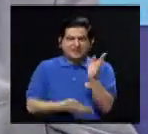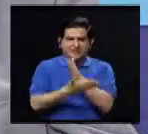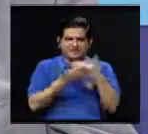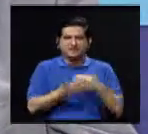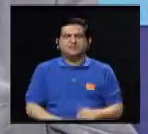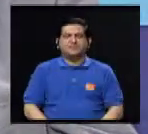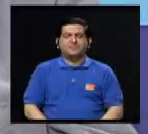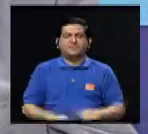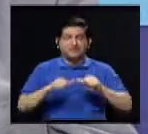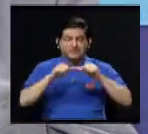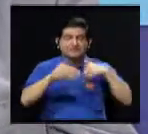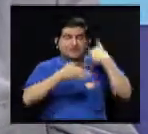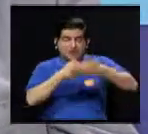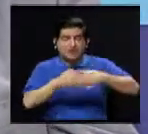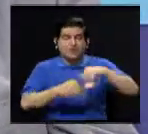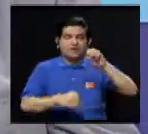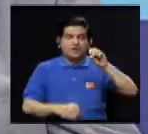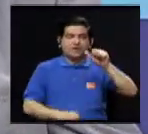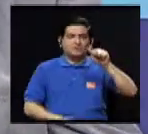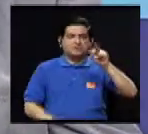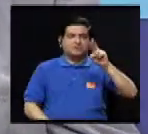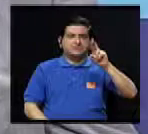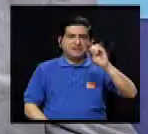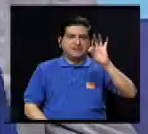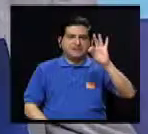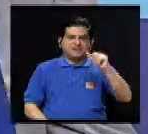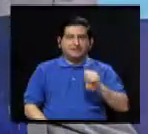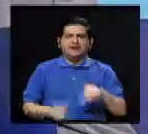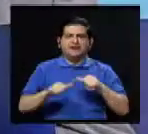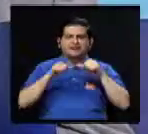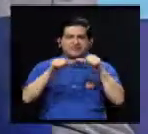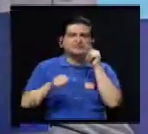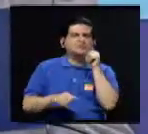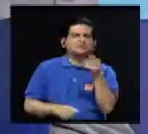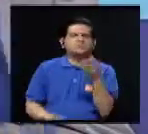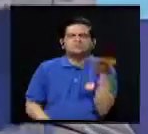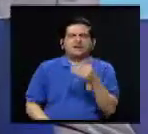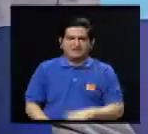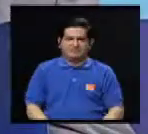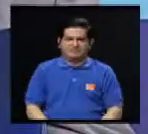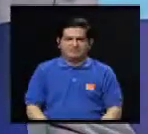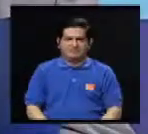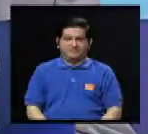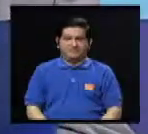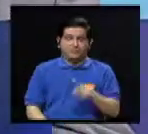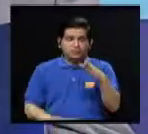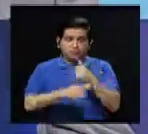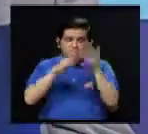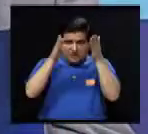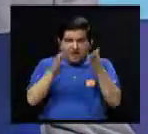próximo Sarita, ¿qué sigue para vos como